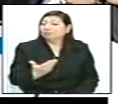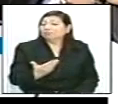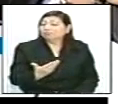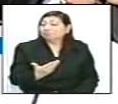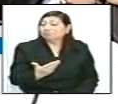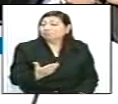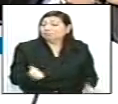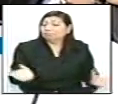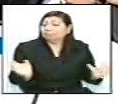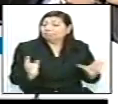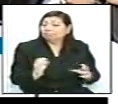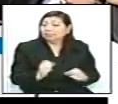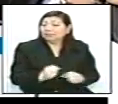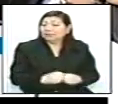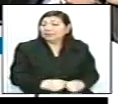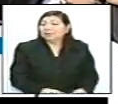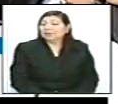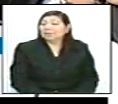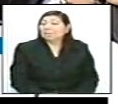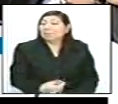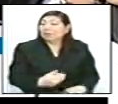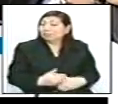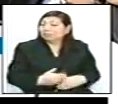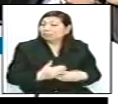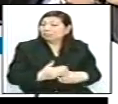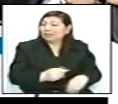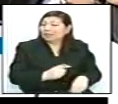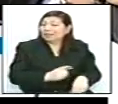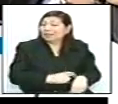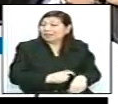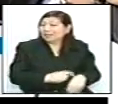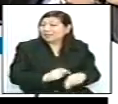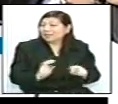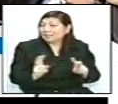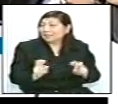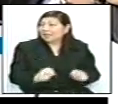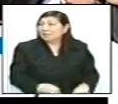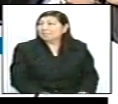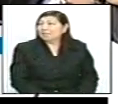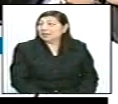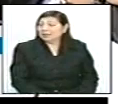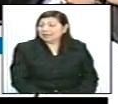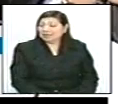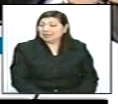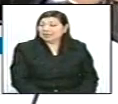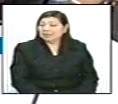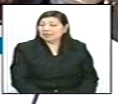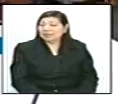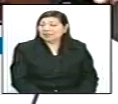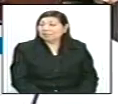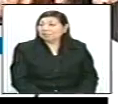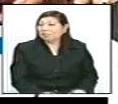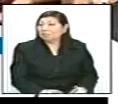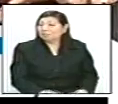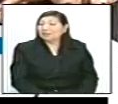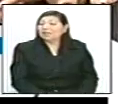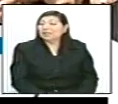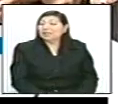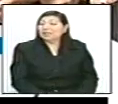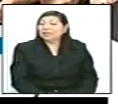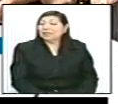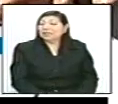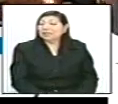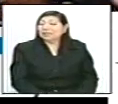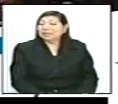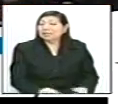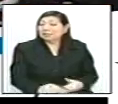forma concreta, para no dilatar más el tema, porque ahí está la votación del fujimorismo del año 2000, el